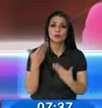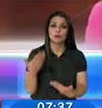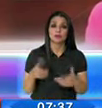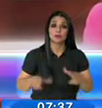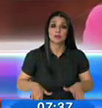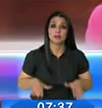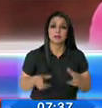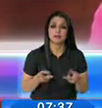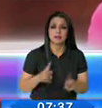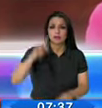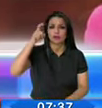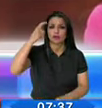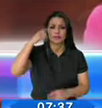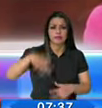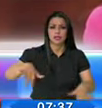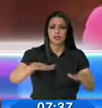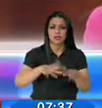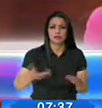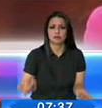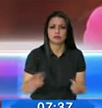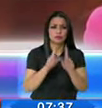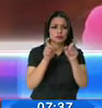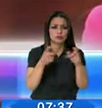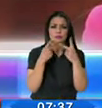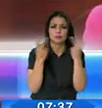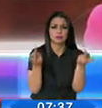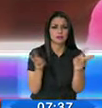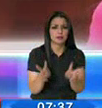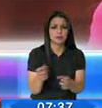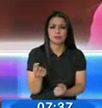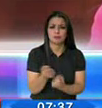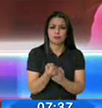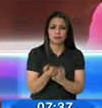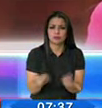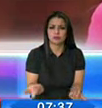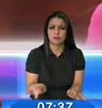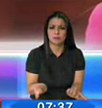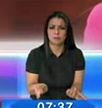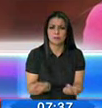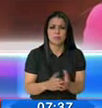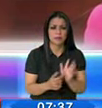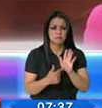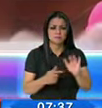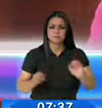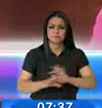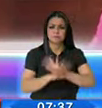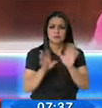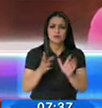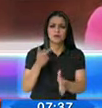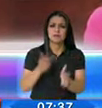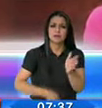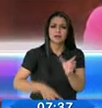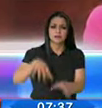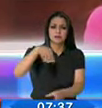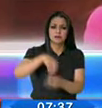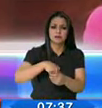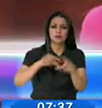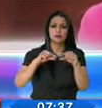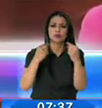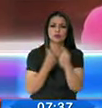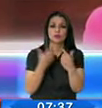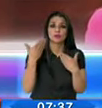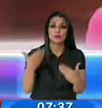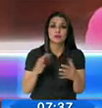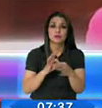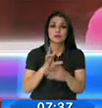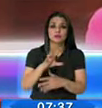y obviamente al gobierno de todos y por supuesto que a la consulta popular. Entonces creo que esa es una muestra clara de lo que pasa al interior del movimiento Alianza País